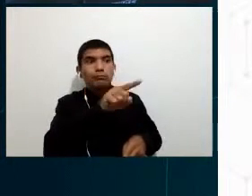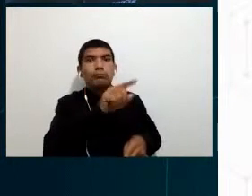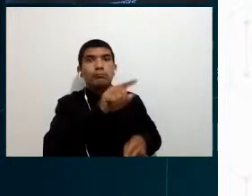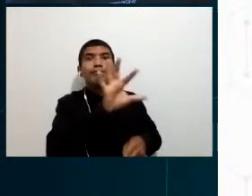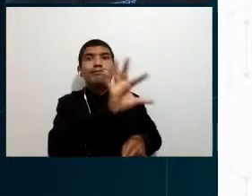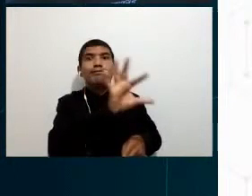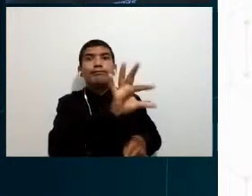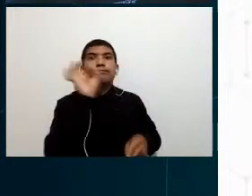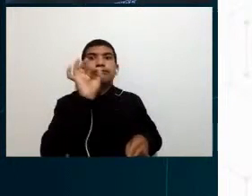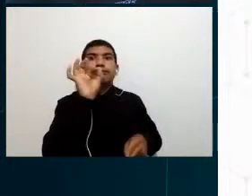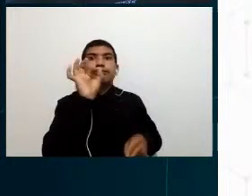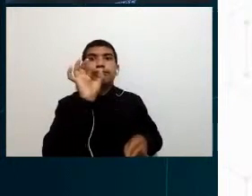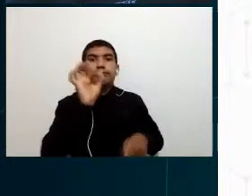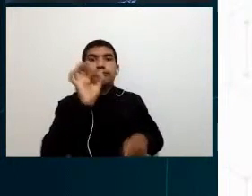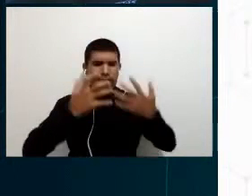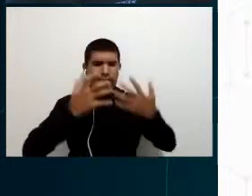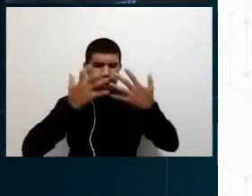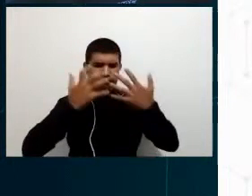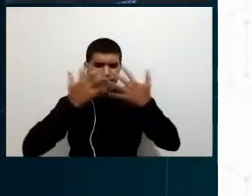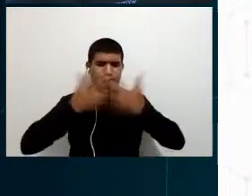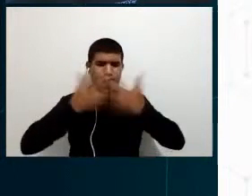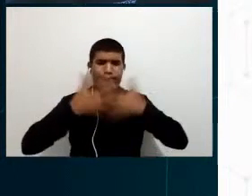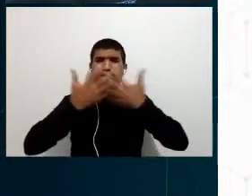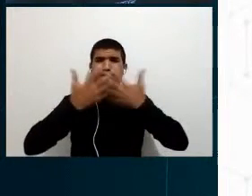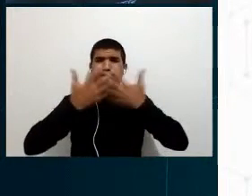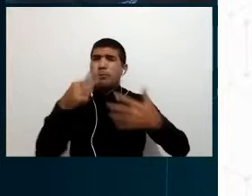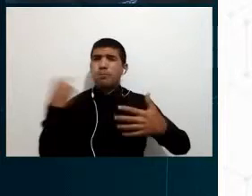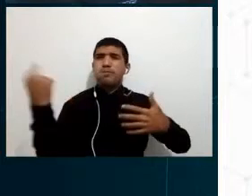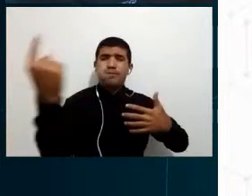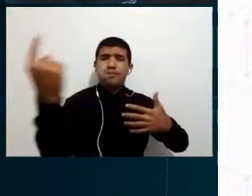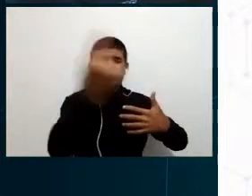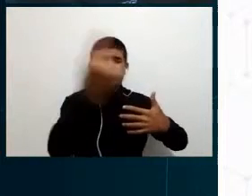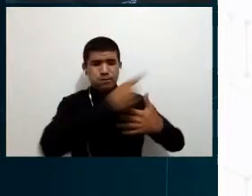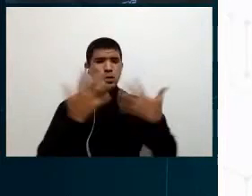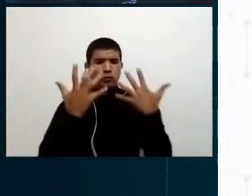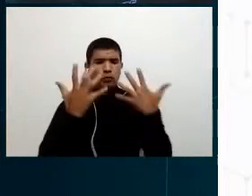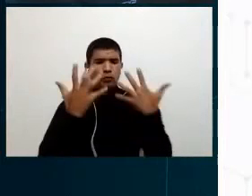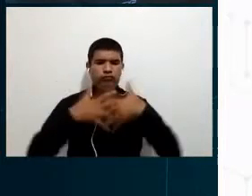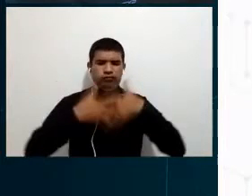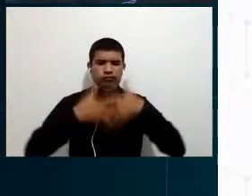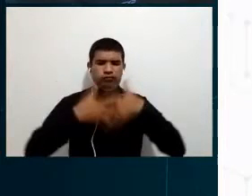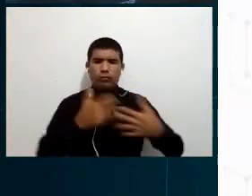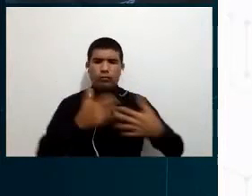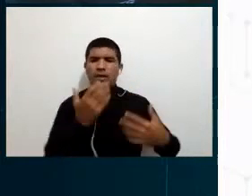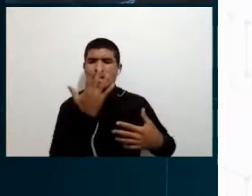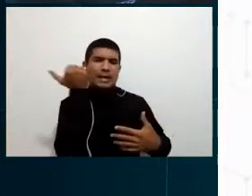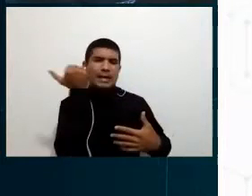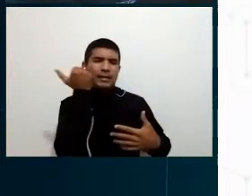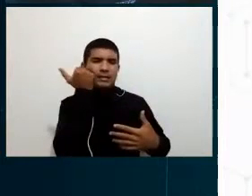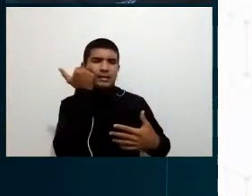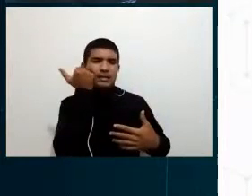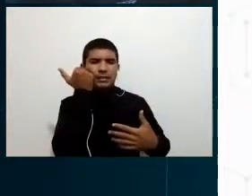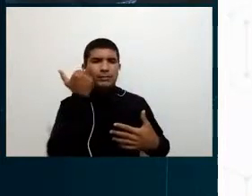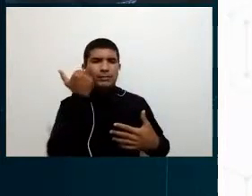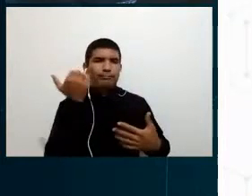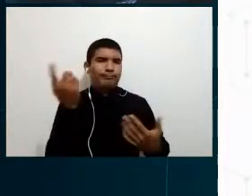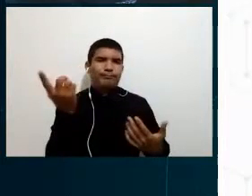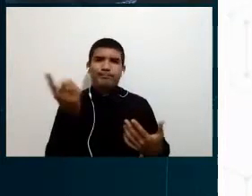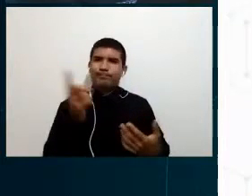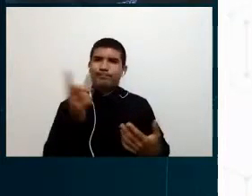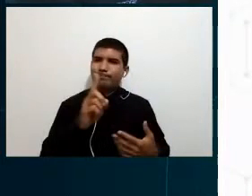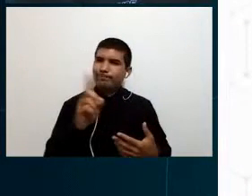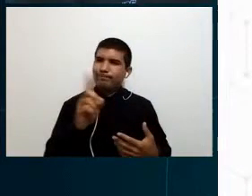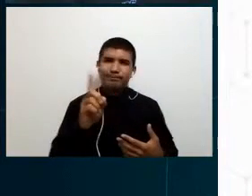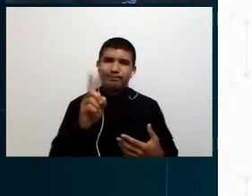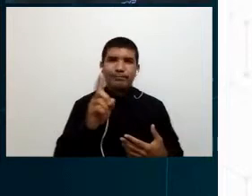Entonces, pero como les mencioné anteriormente, pues es un gas calificado como efecto invernadero y catalogado con